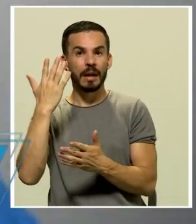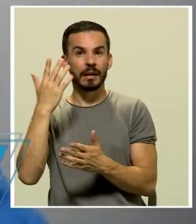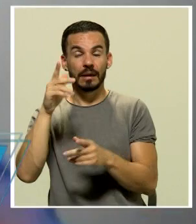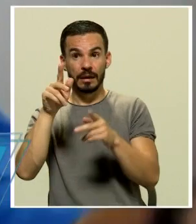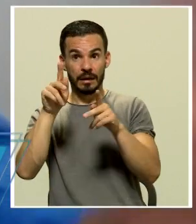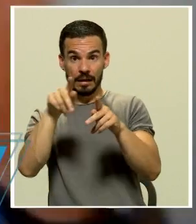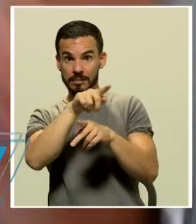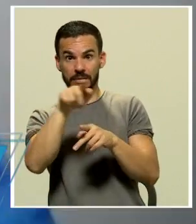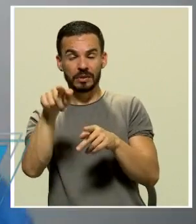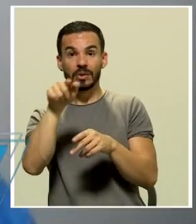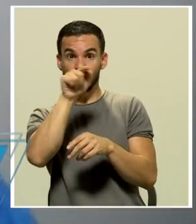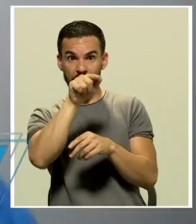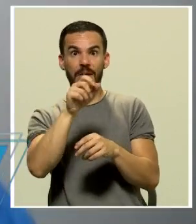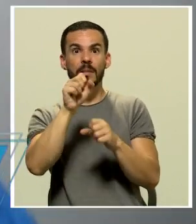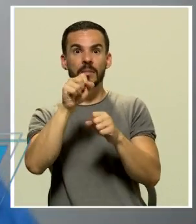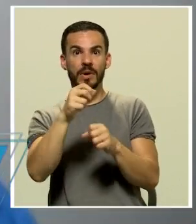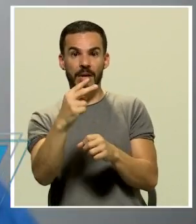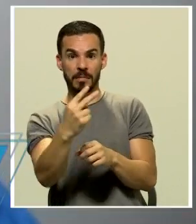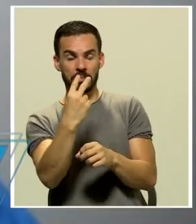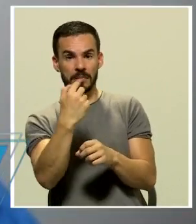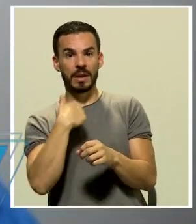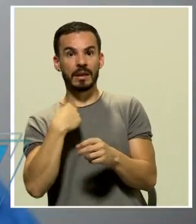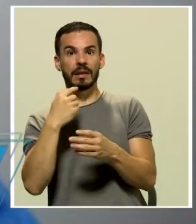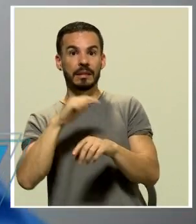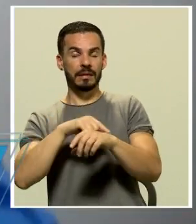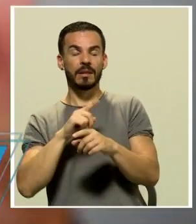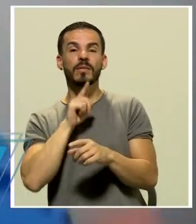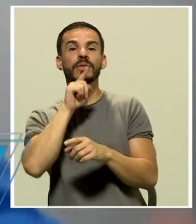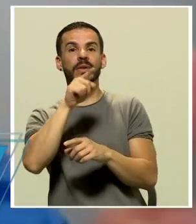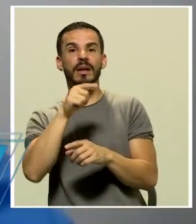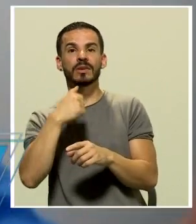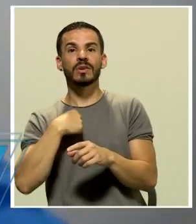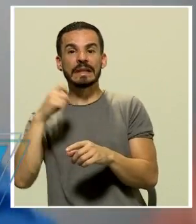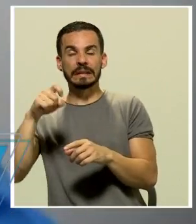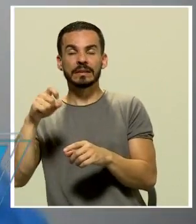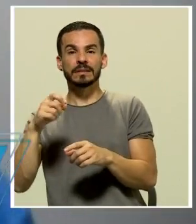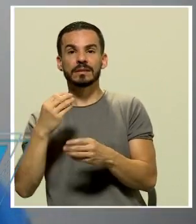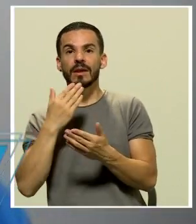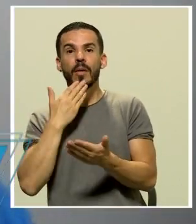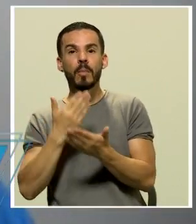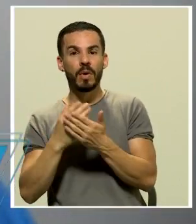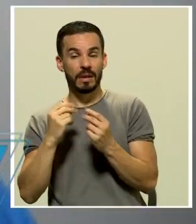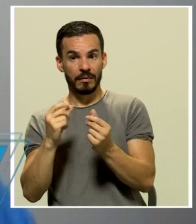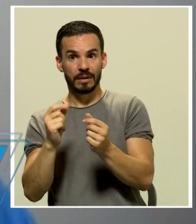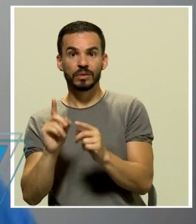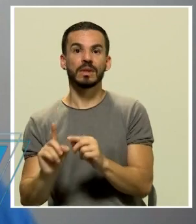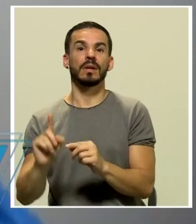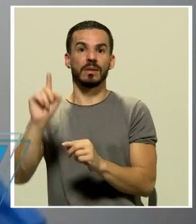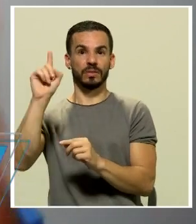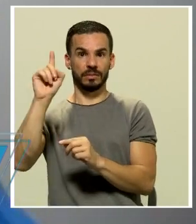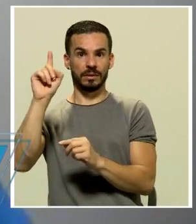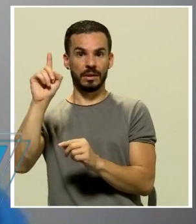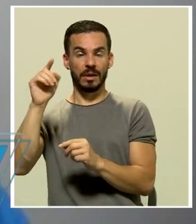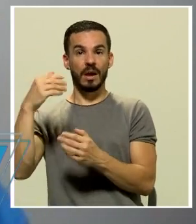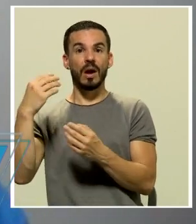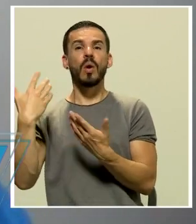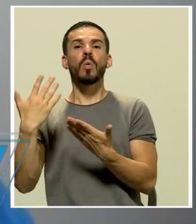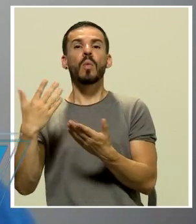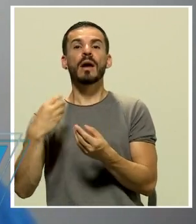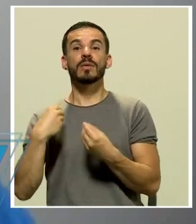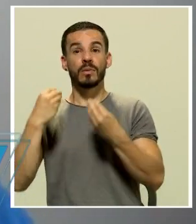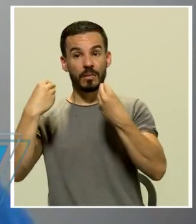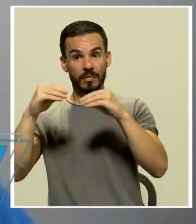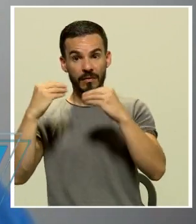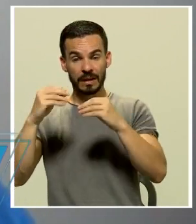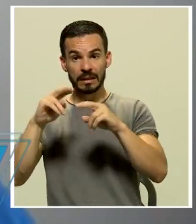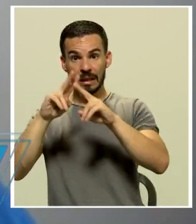los televidentes y ustedes me puedan estar viendo a mí en tiempo real, yo tengo que tener una buena velocidad de subida. Cuando venden la